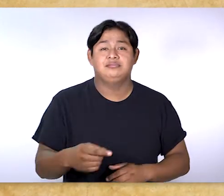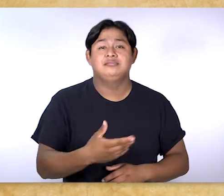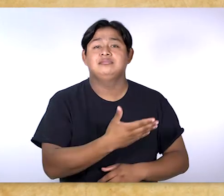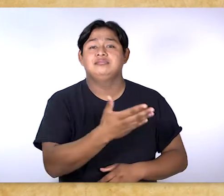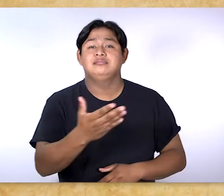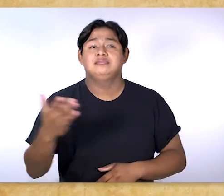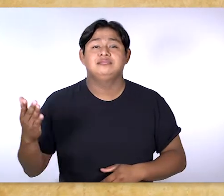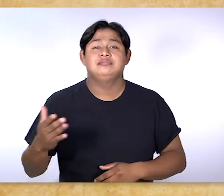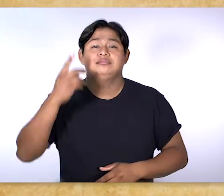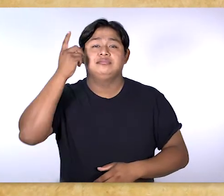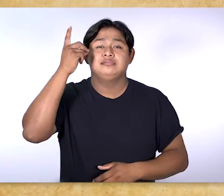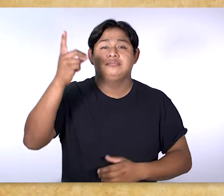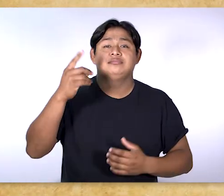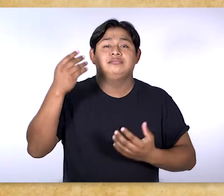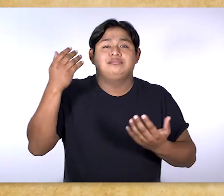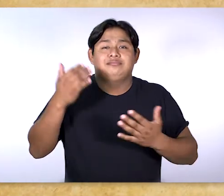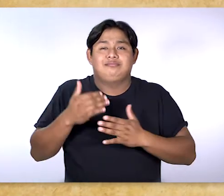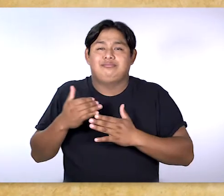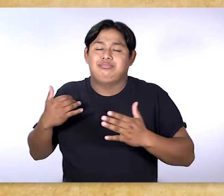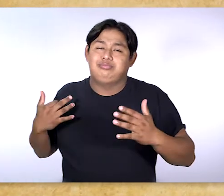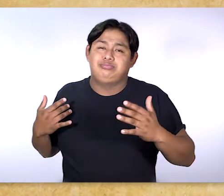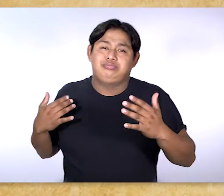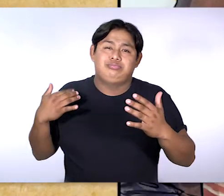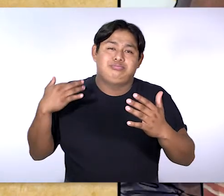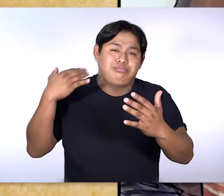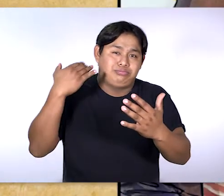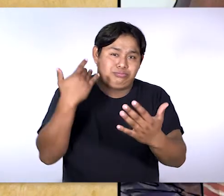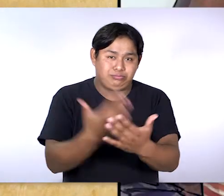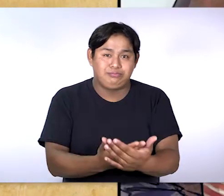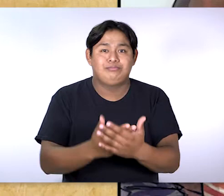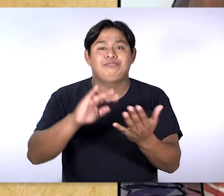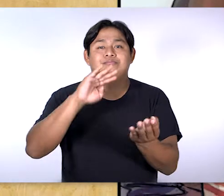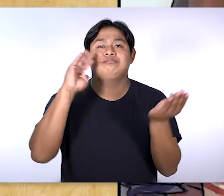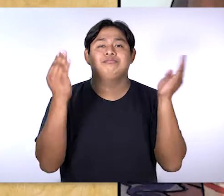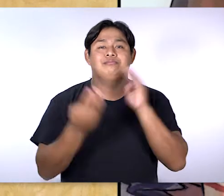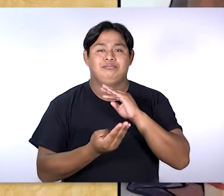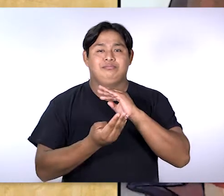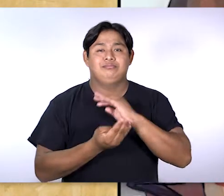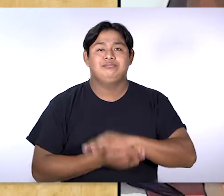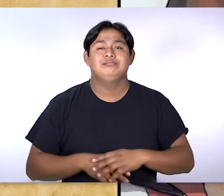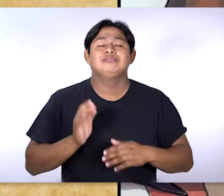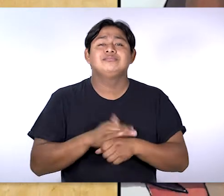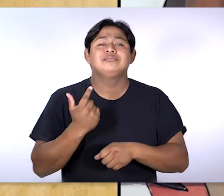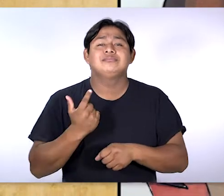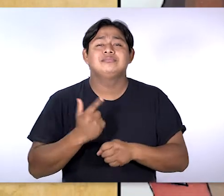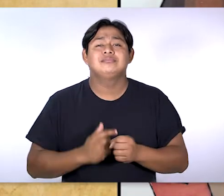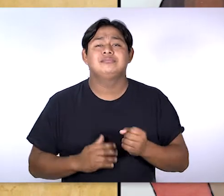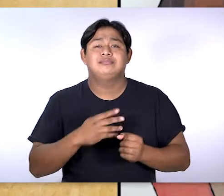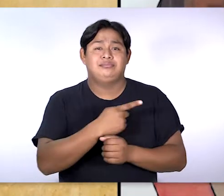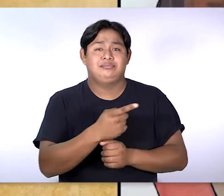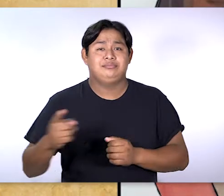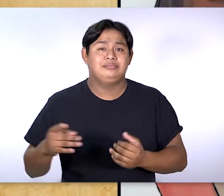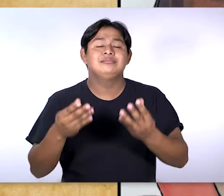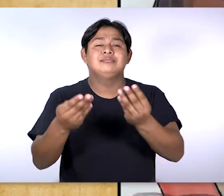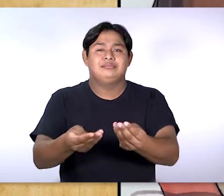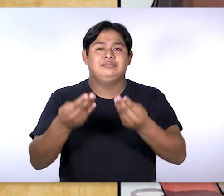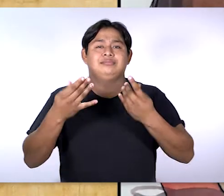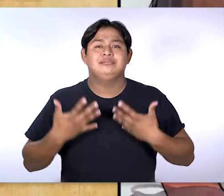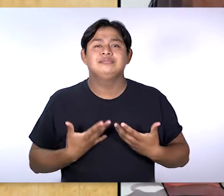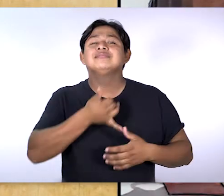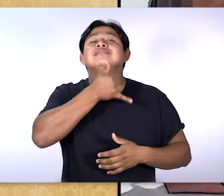ustedes me dieron de comer, tuve sed y me dieron de beber, anduve como forastero y me dieron